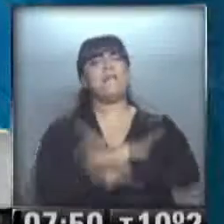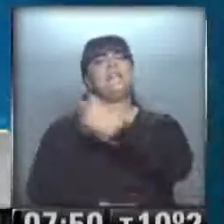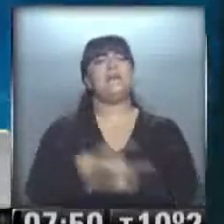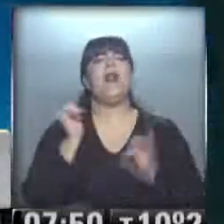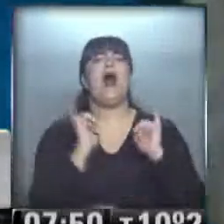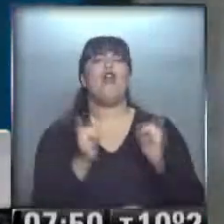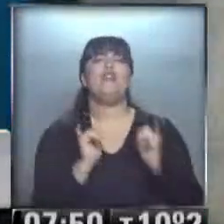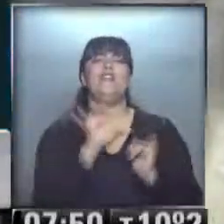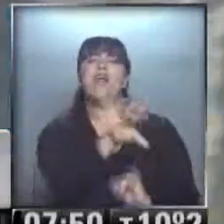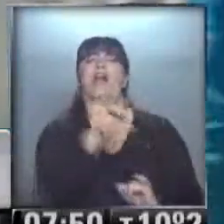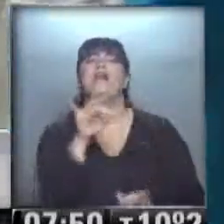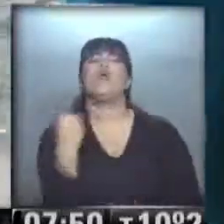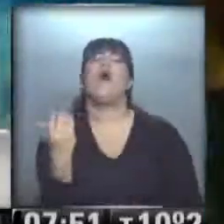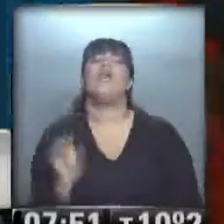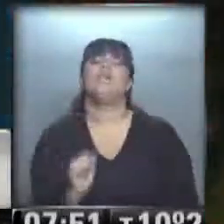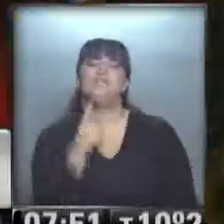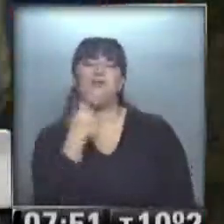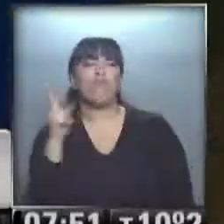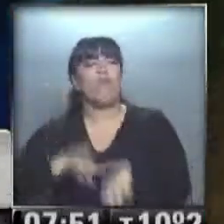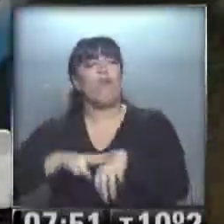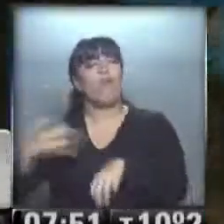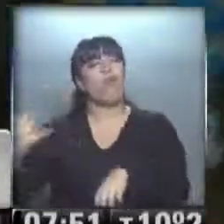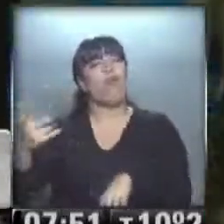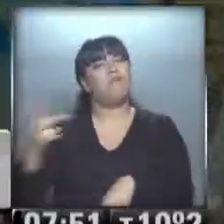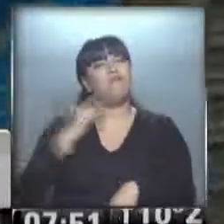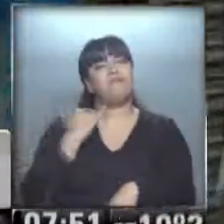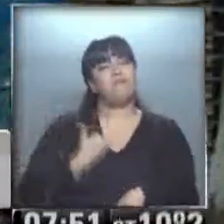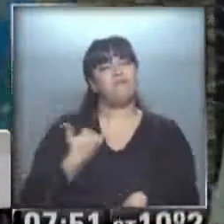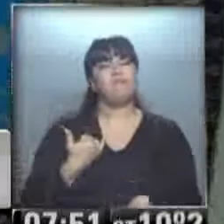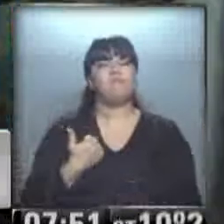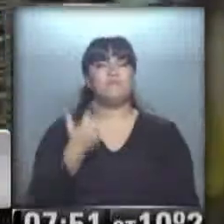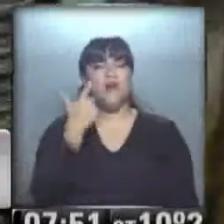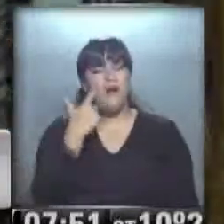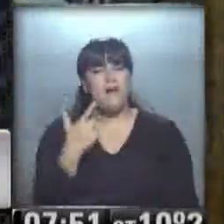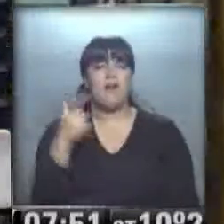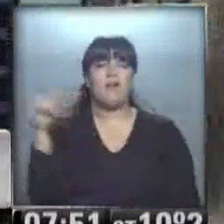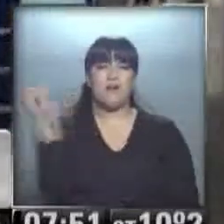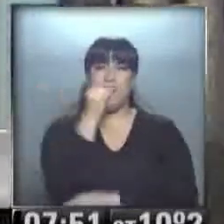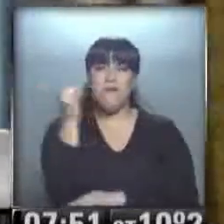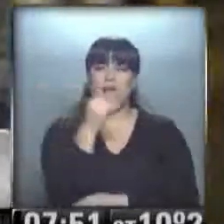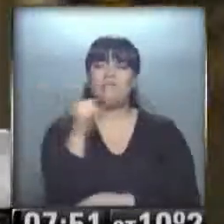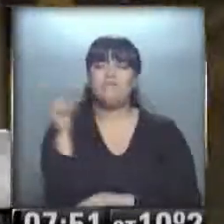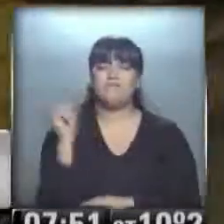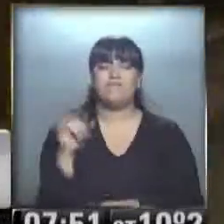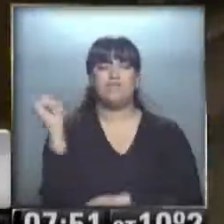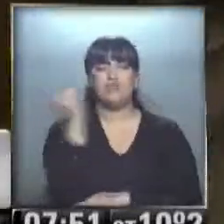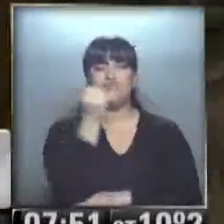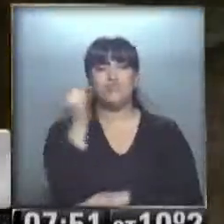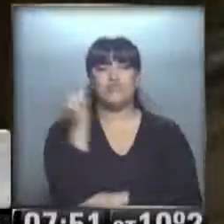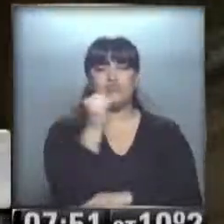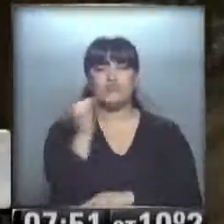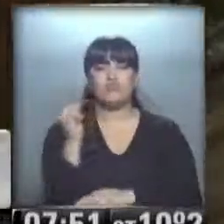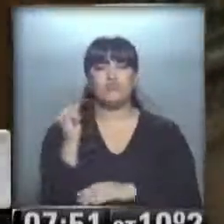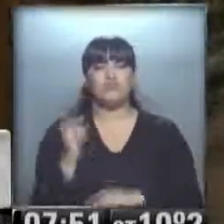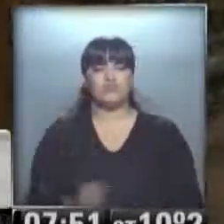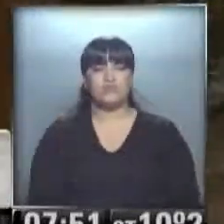cuál elegiría usted a ver lo acompaño lentamente porque tengo que llevar con la cámara un poquito más